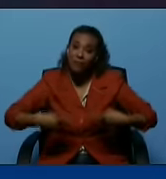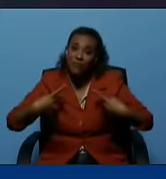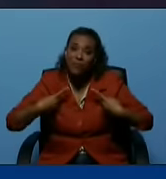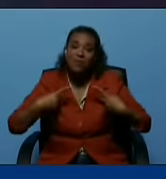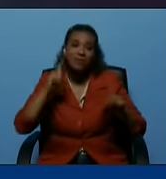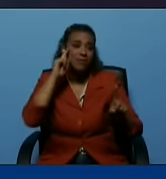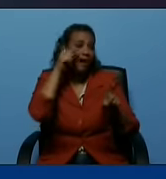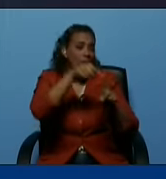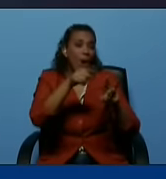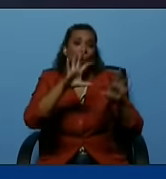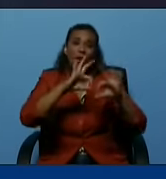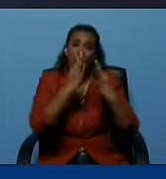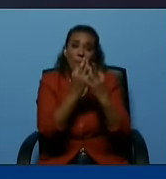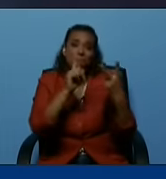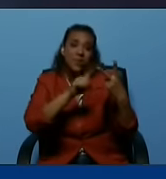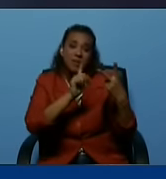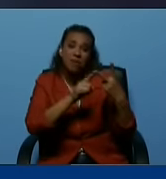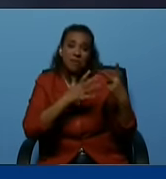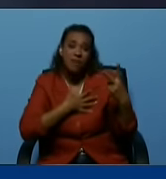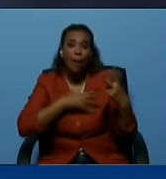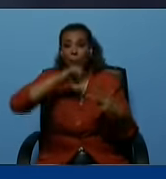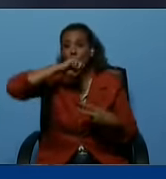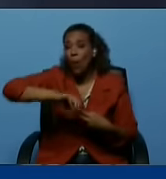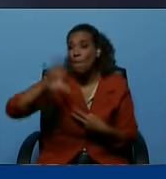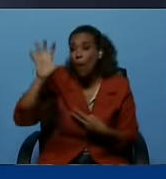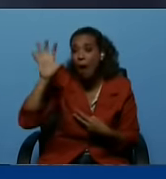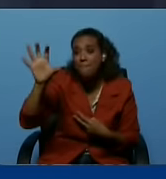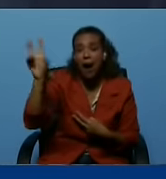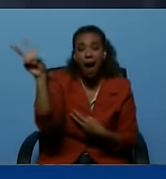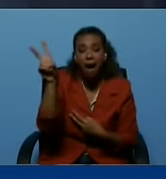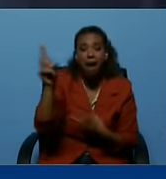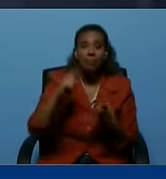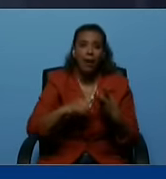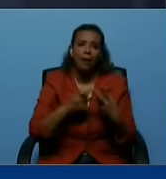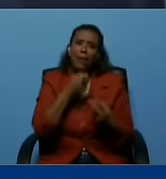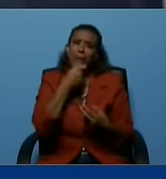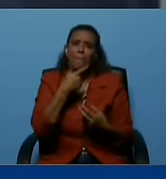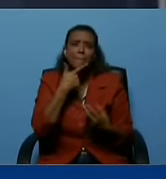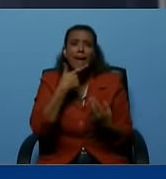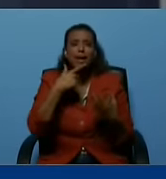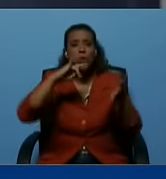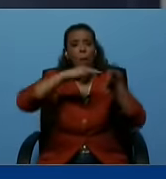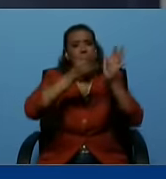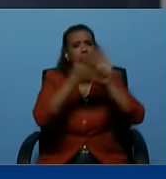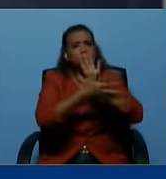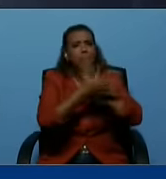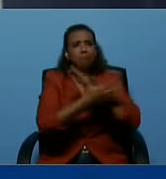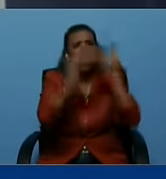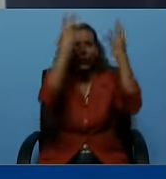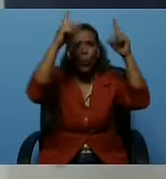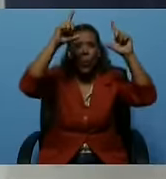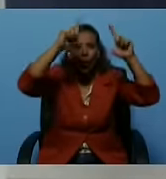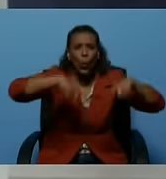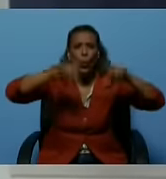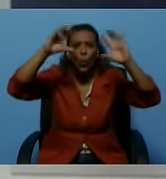familia, por la patria. Estaba diciendo, qué bello, mire estos conceptos.